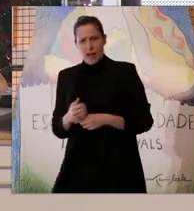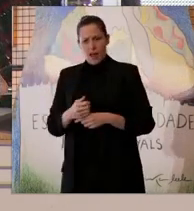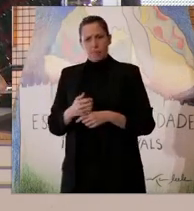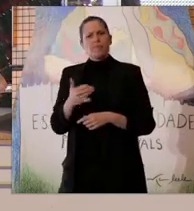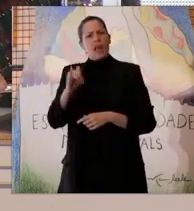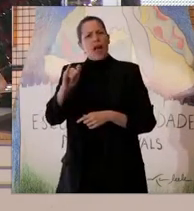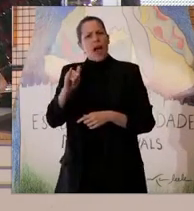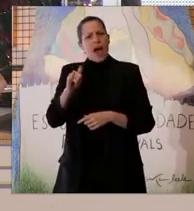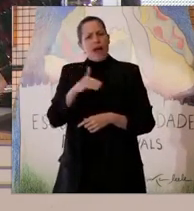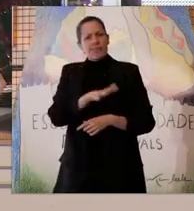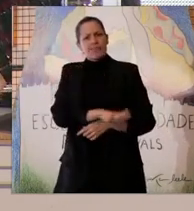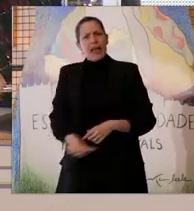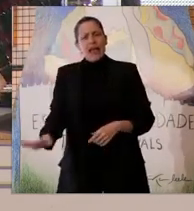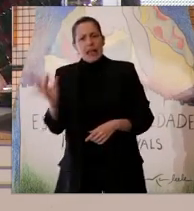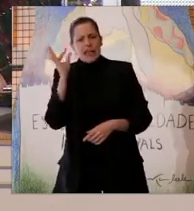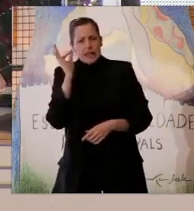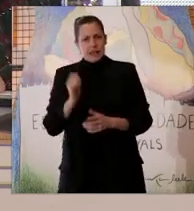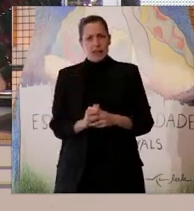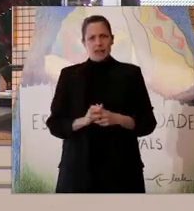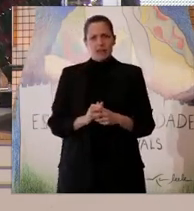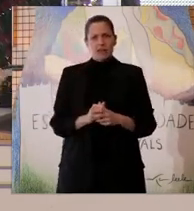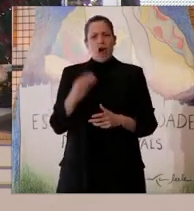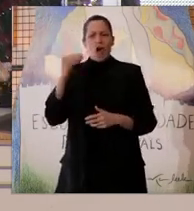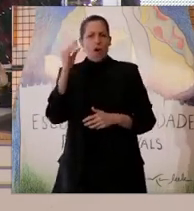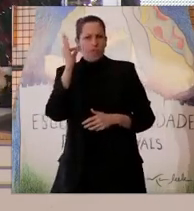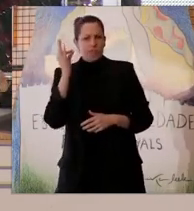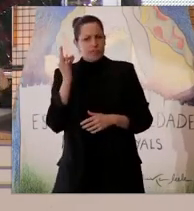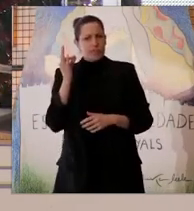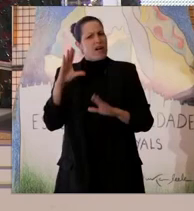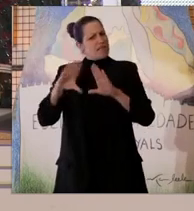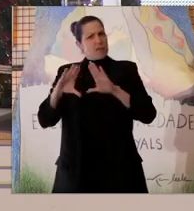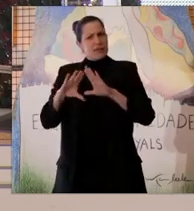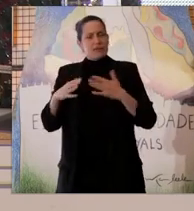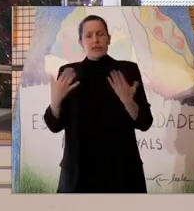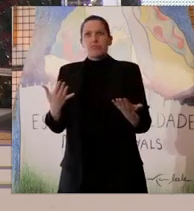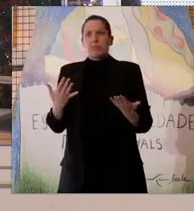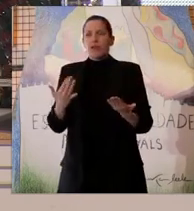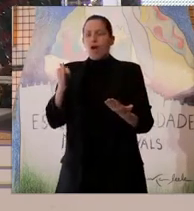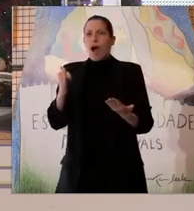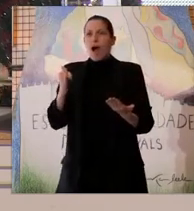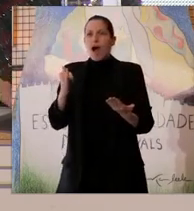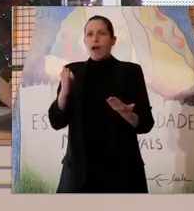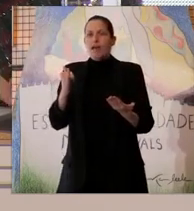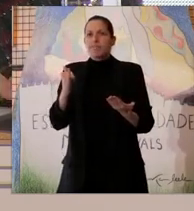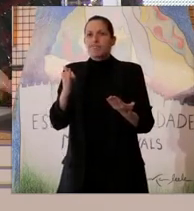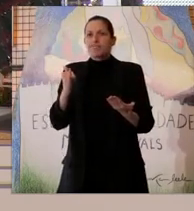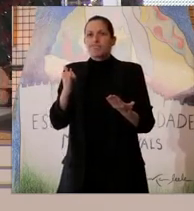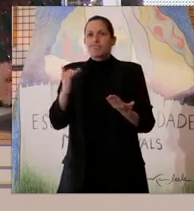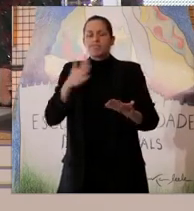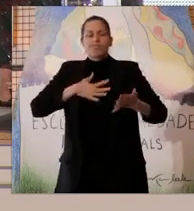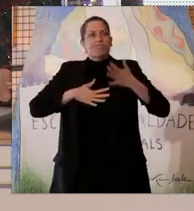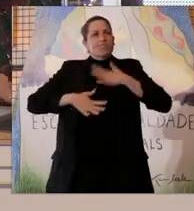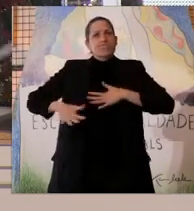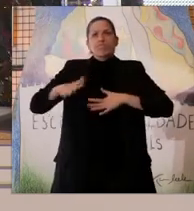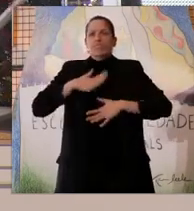muy feministas que sin embargo tienen unos sesgos aprendidos de una forma innata por el mundo en el que nos movemos que son